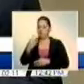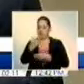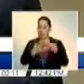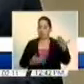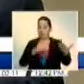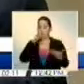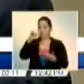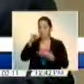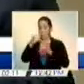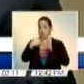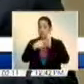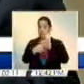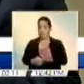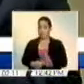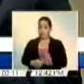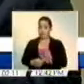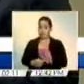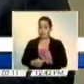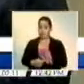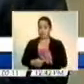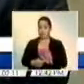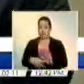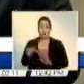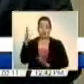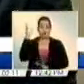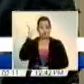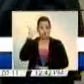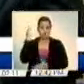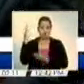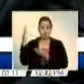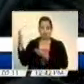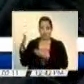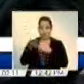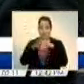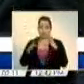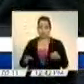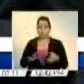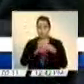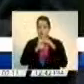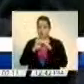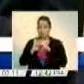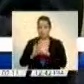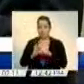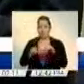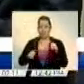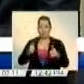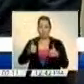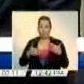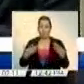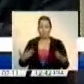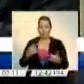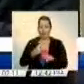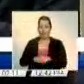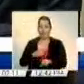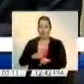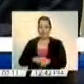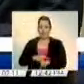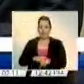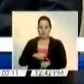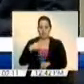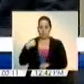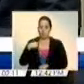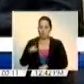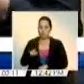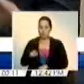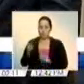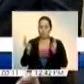informe que van a presentar y Delsa Solórzano, en representación del bloque de la Mesa de la Unidad. ¿Cuál es el tiempo que ustedes tuvieron